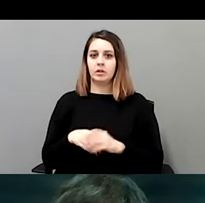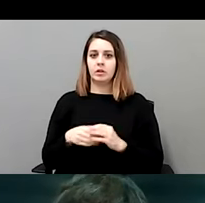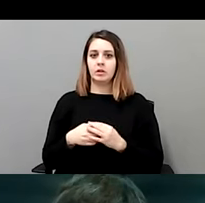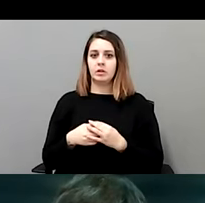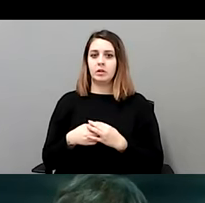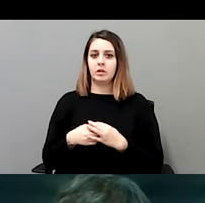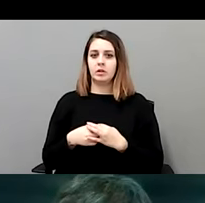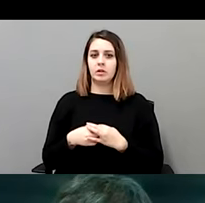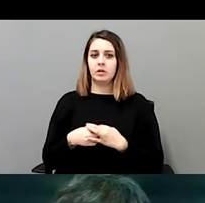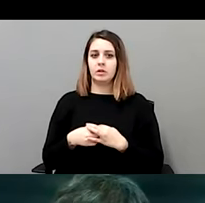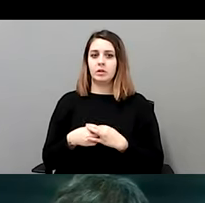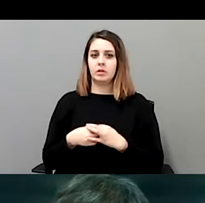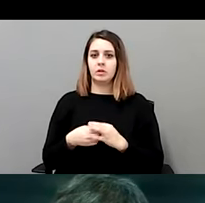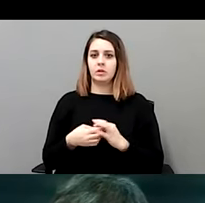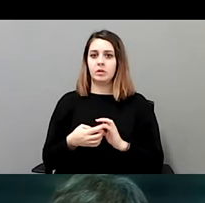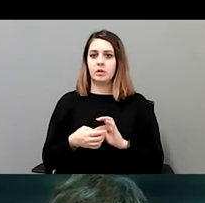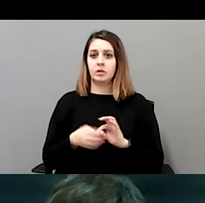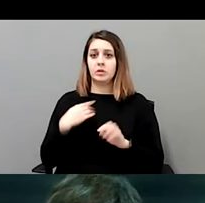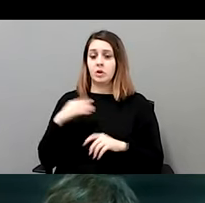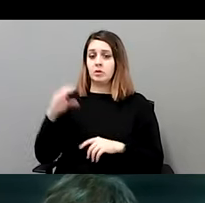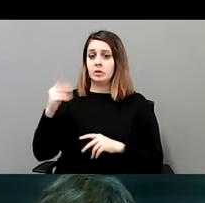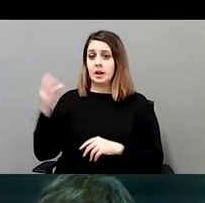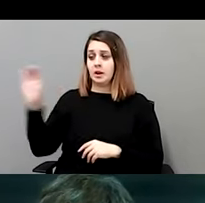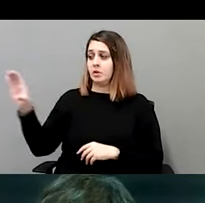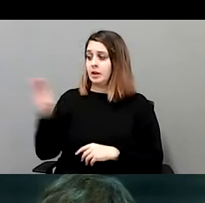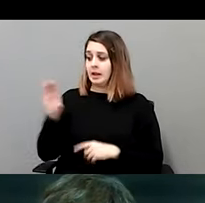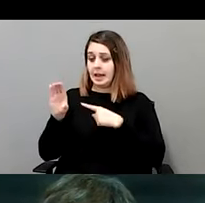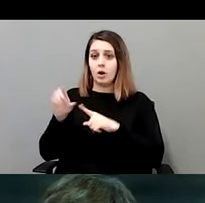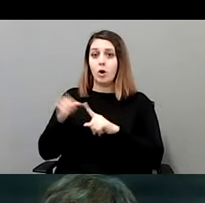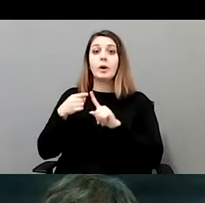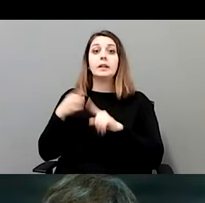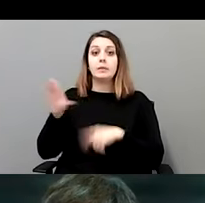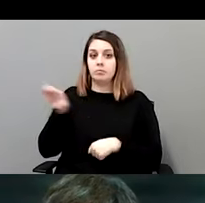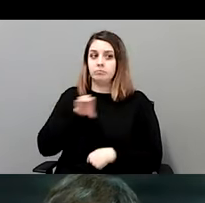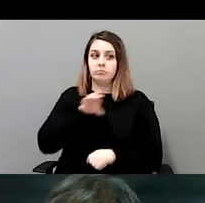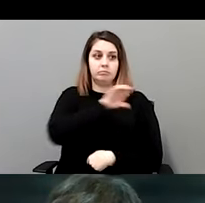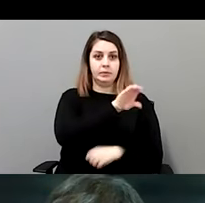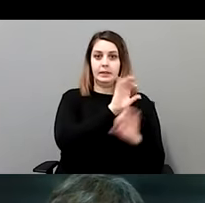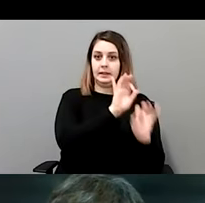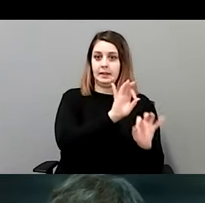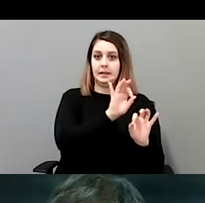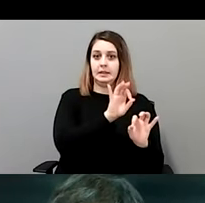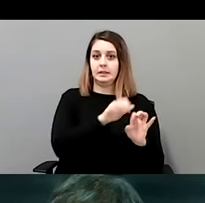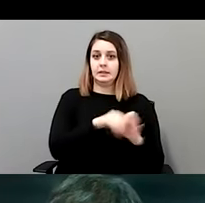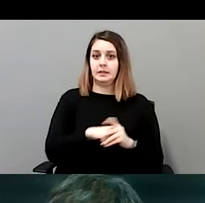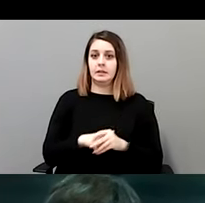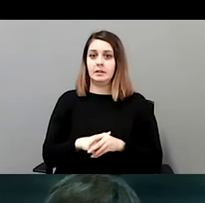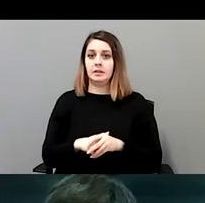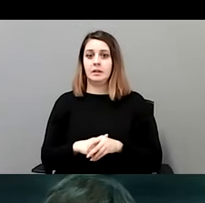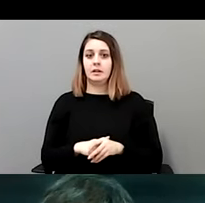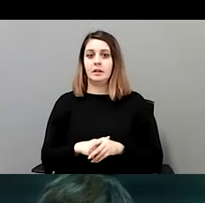diferentes, sino cobramos lo que cobramos para lo que cobramos. Y que nos permita llevar una